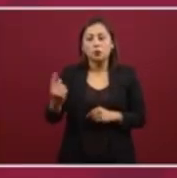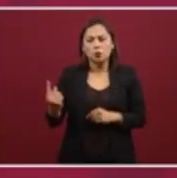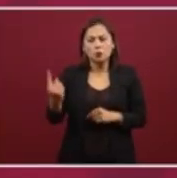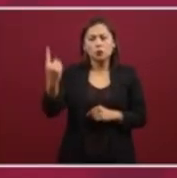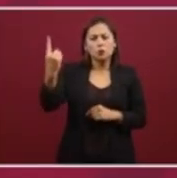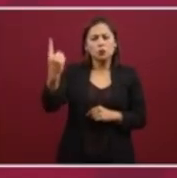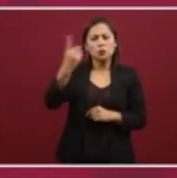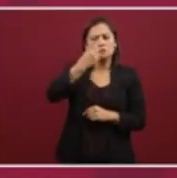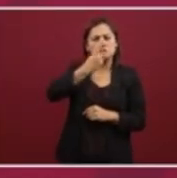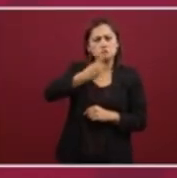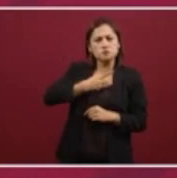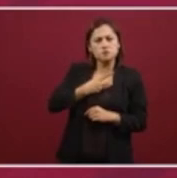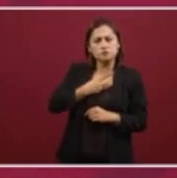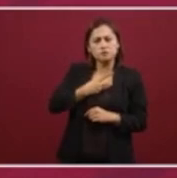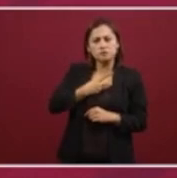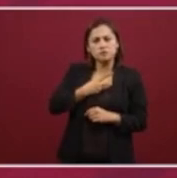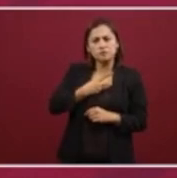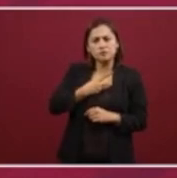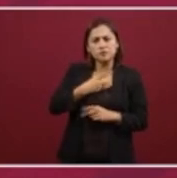de